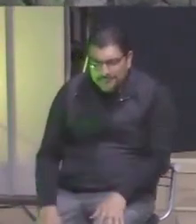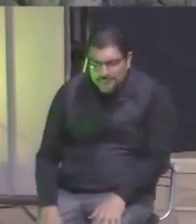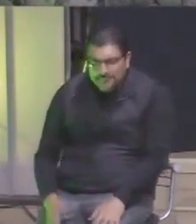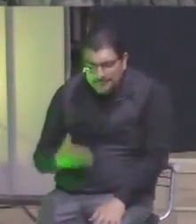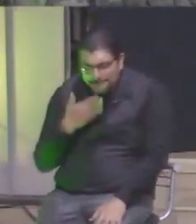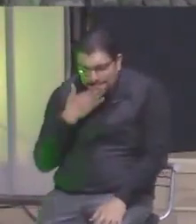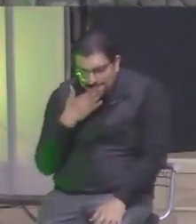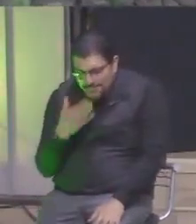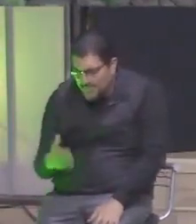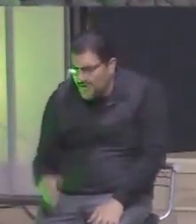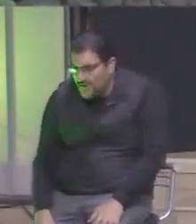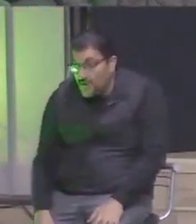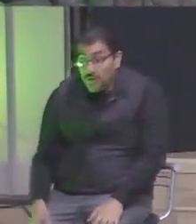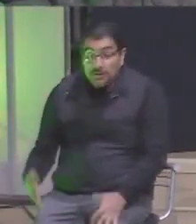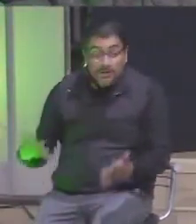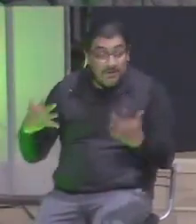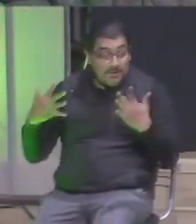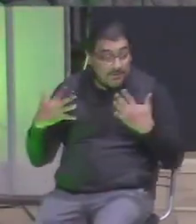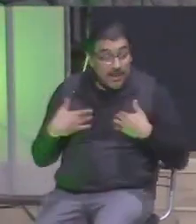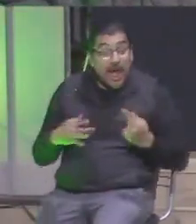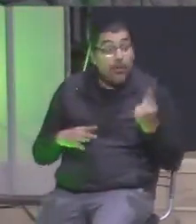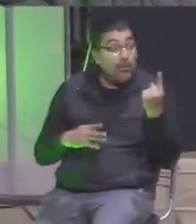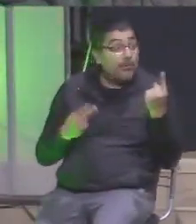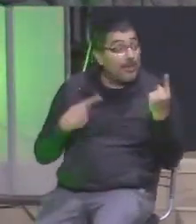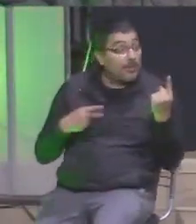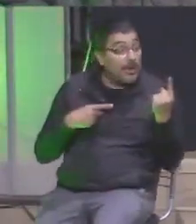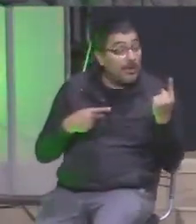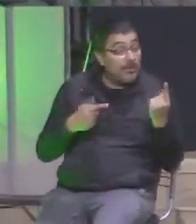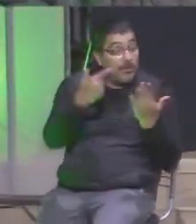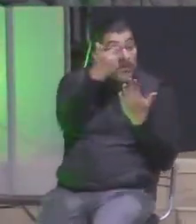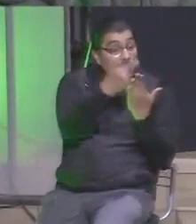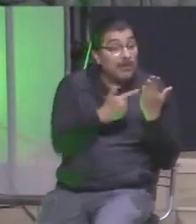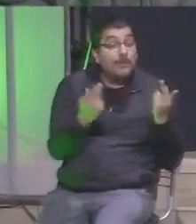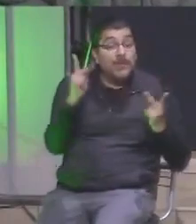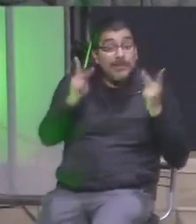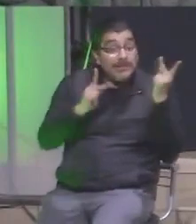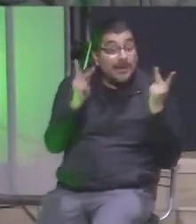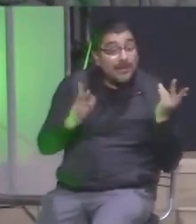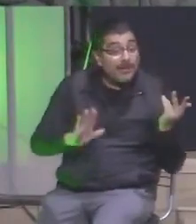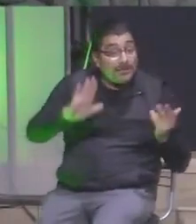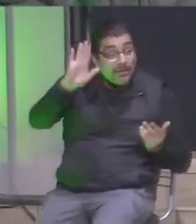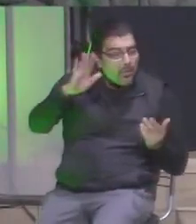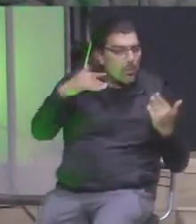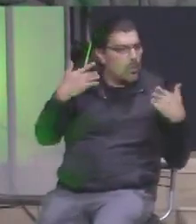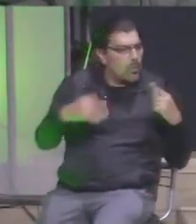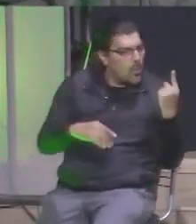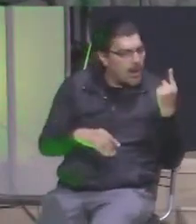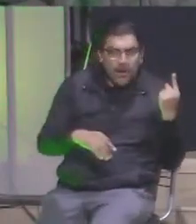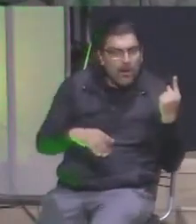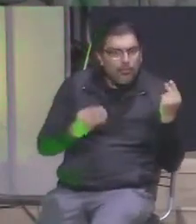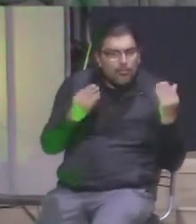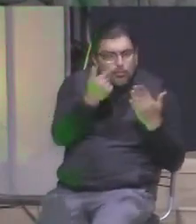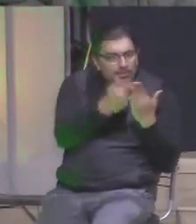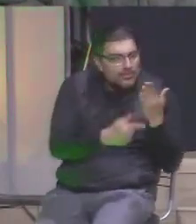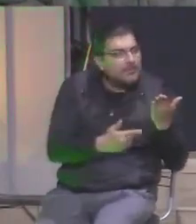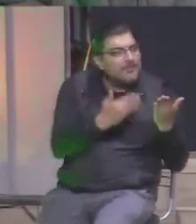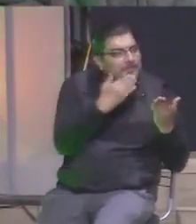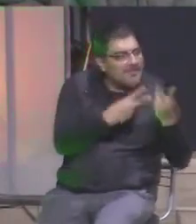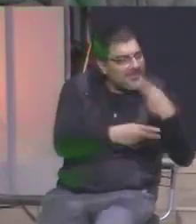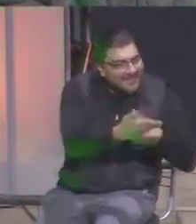eh tengo entendido que tenemos una persona que viene por primera vez este es usted